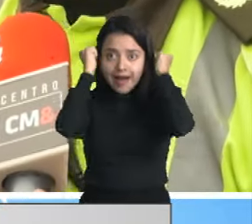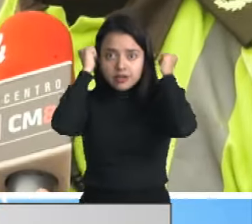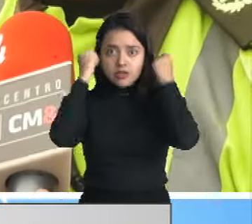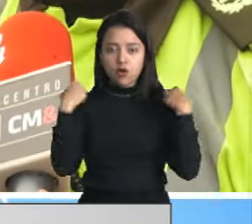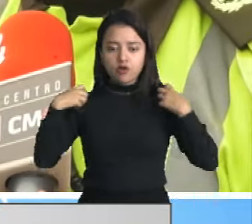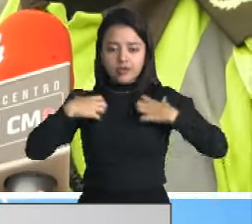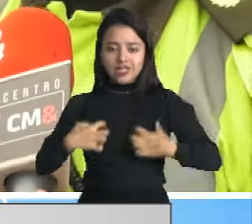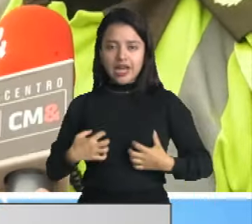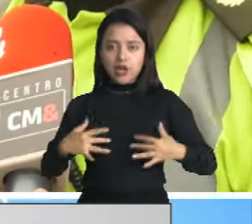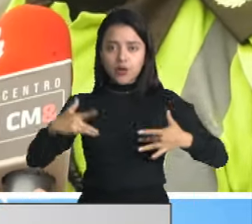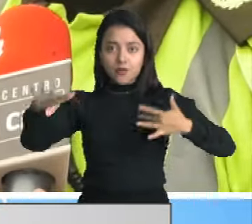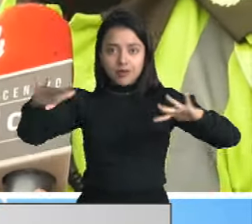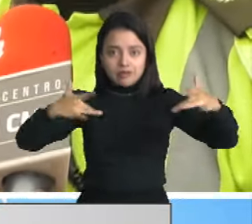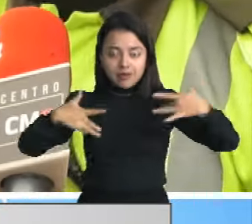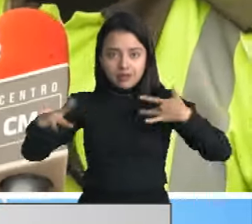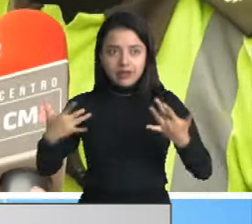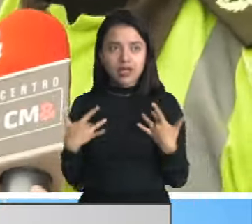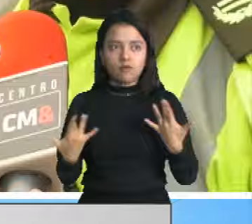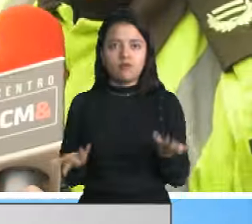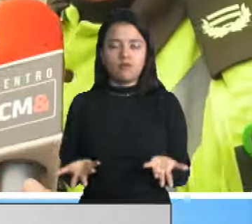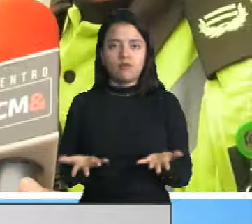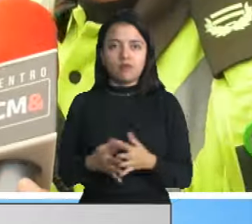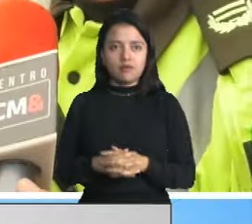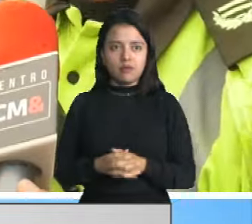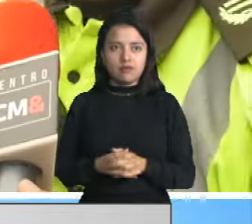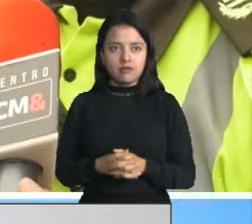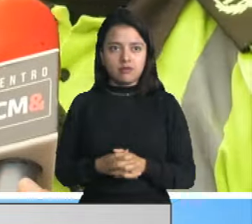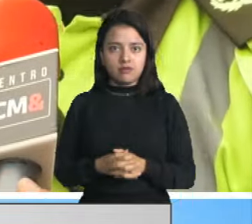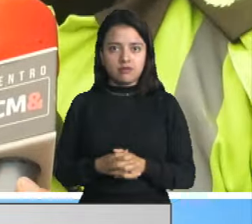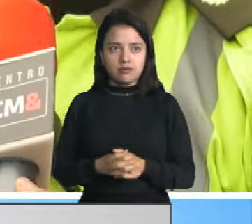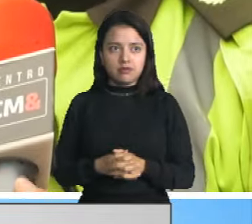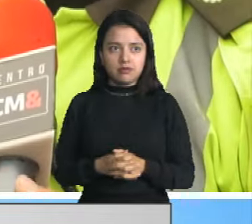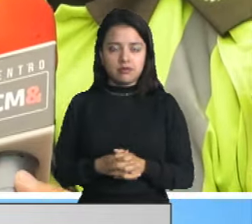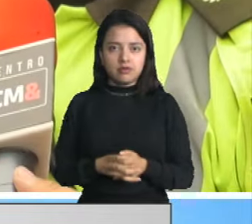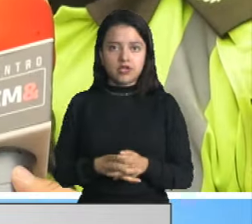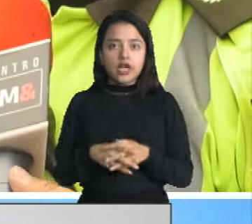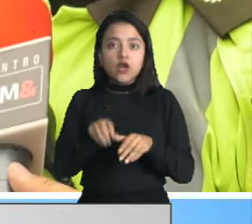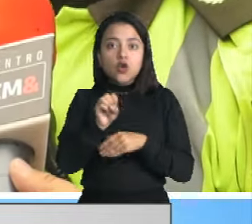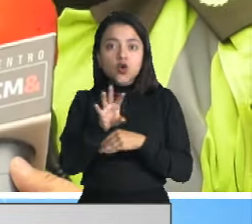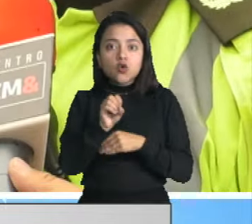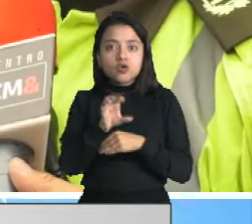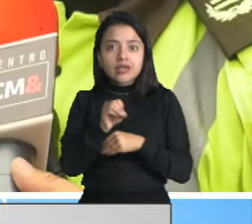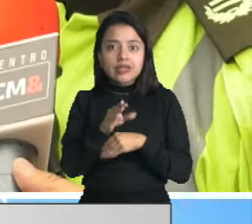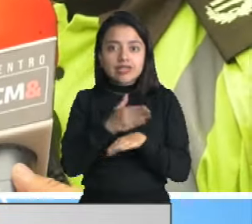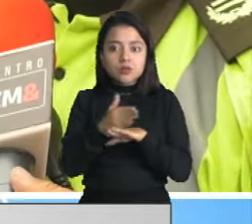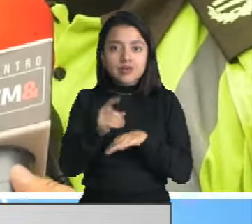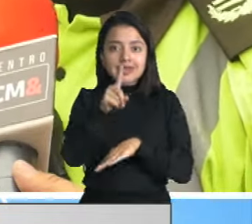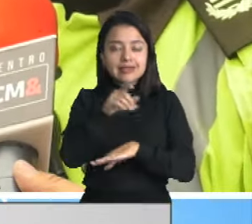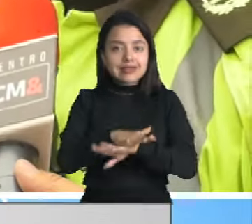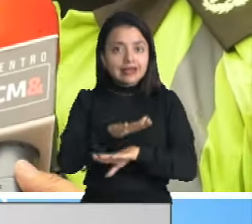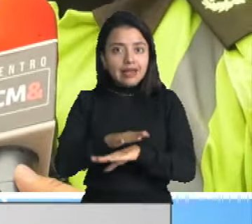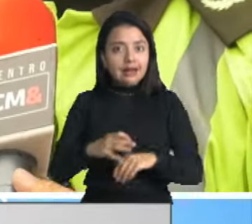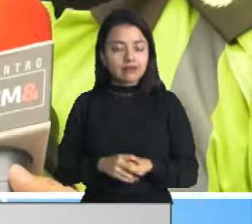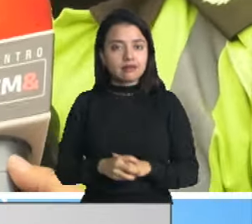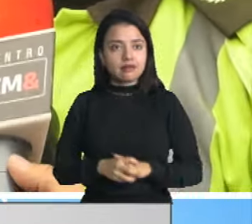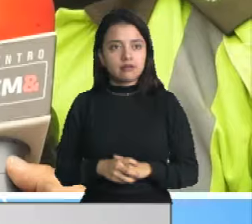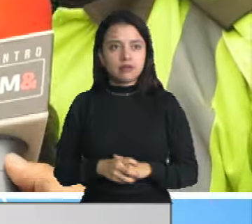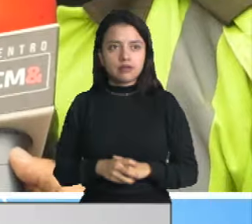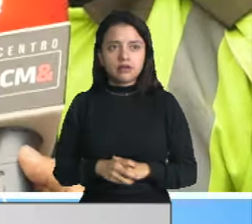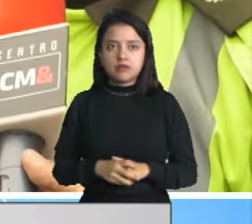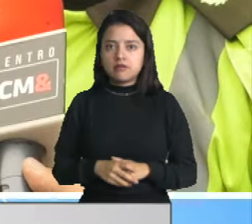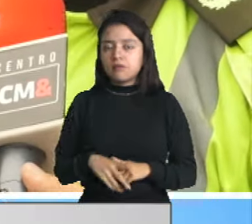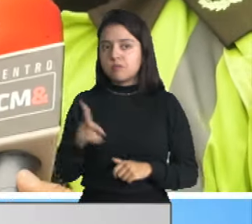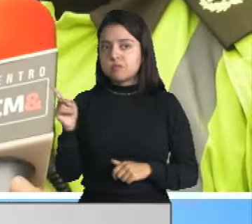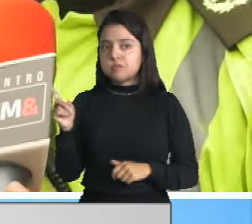el chaleco reflectivo, las luces tanto en la parte de adelante como atrás después de las 6 de la tarde. Muchos de los ciclistas consideran que